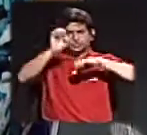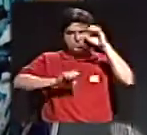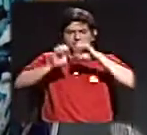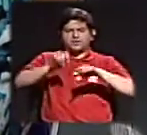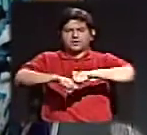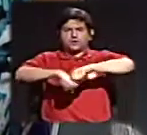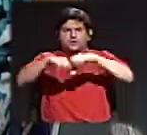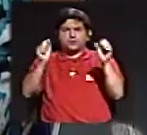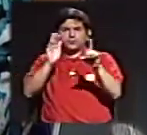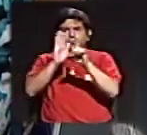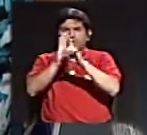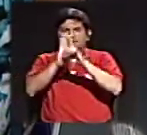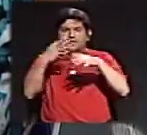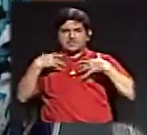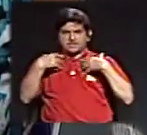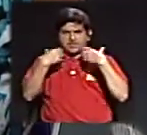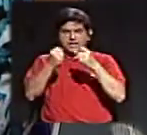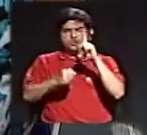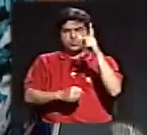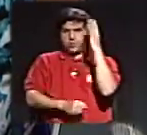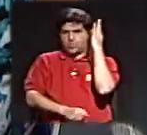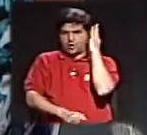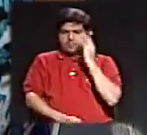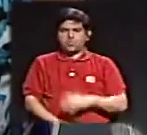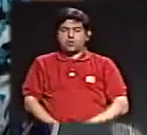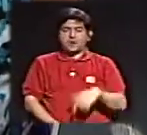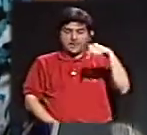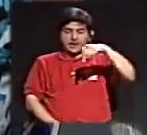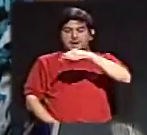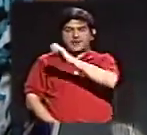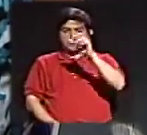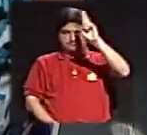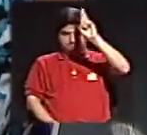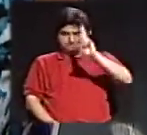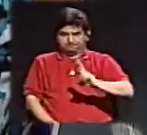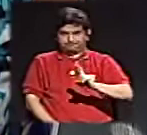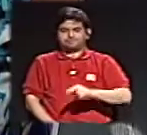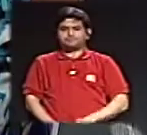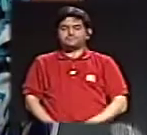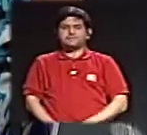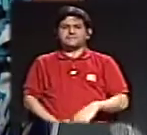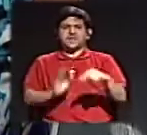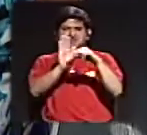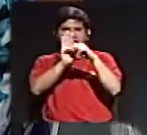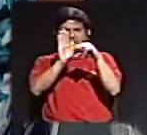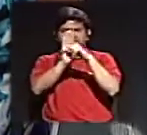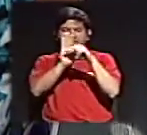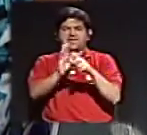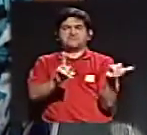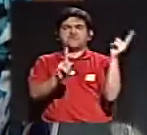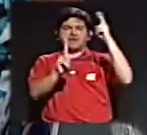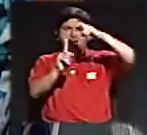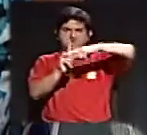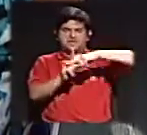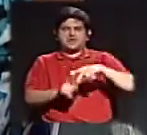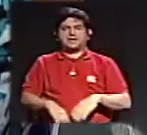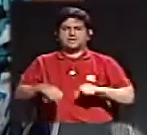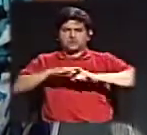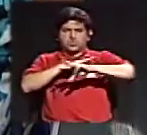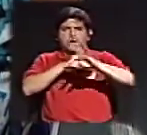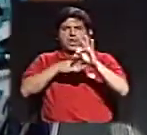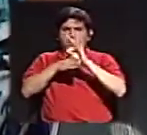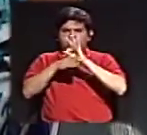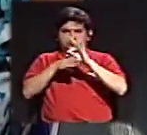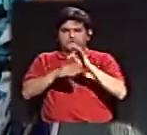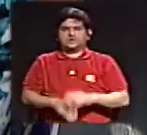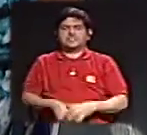la violación del derecho a la salud de una mujer por parte del Estado costarricense tras negarle la aplicación del